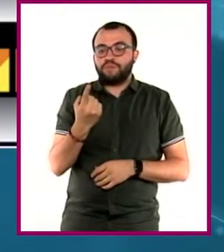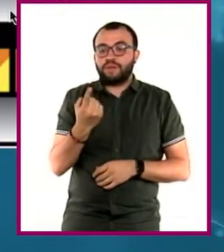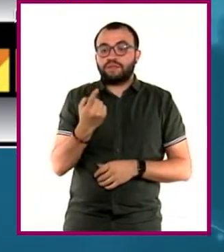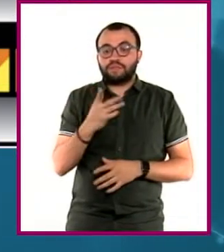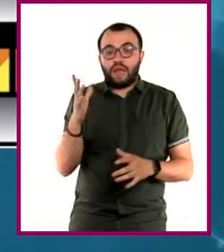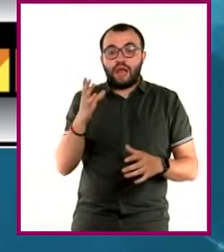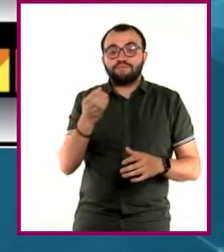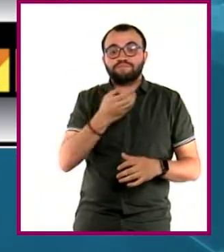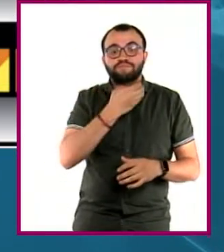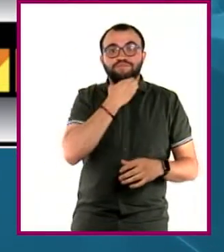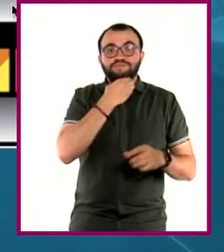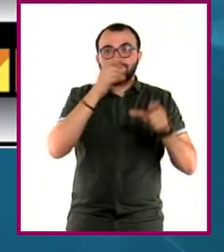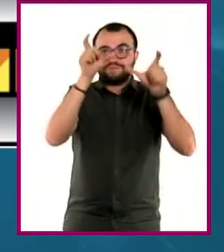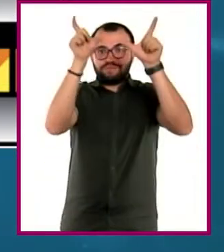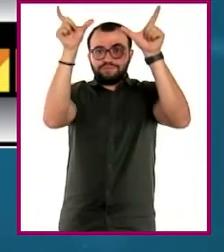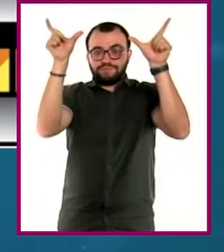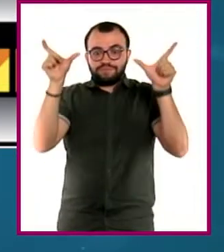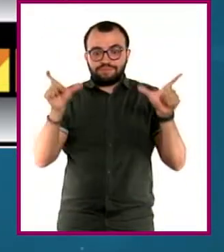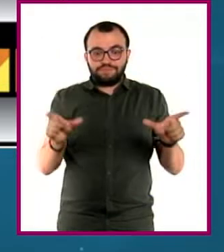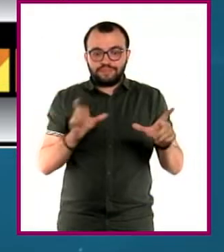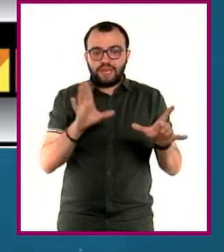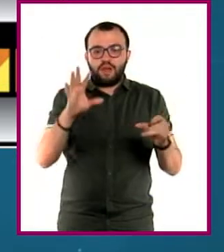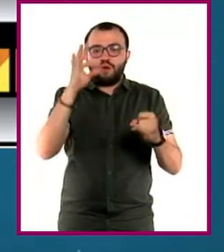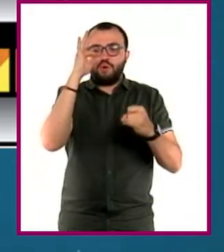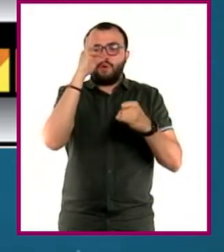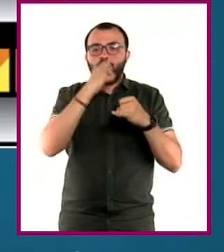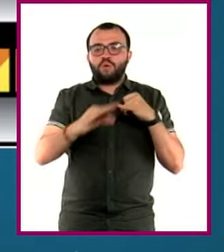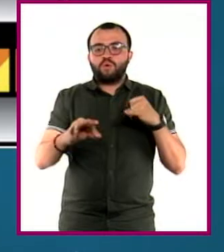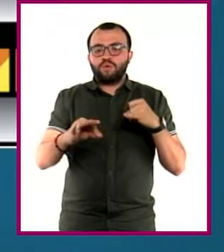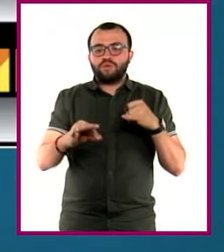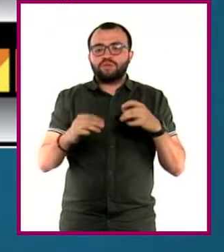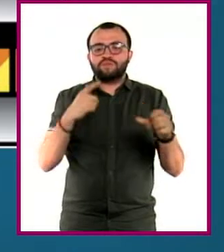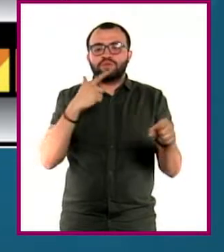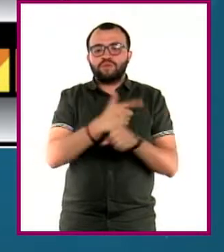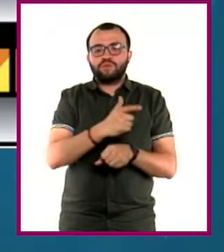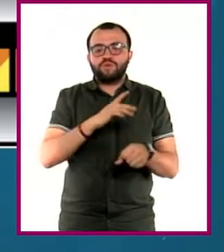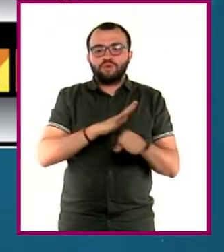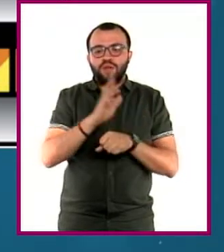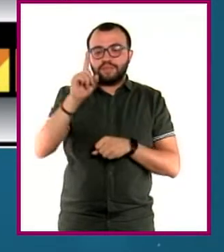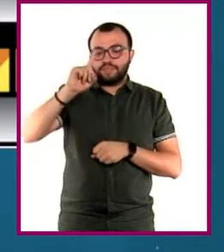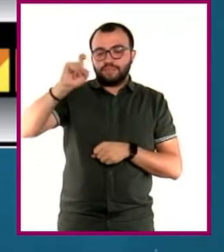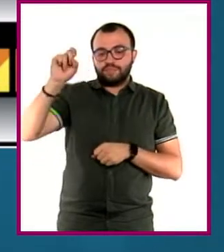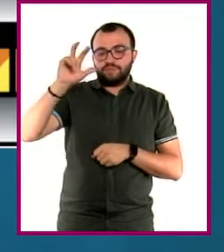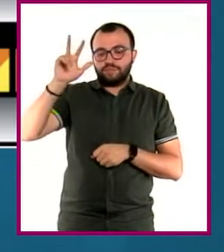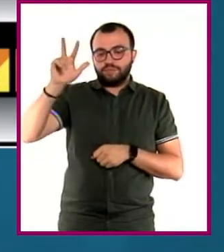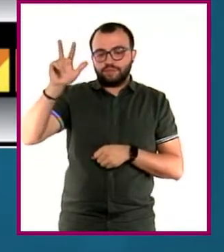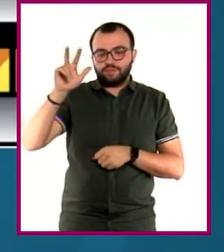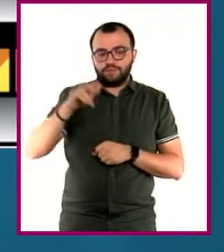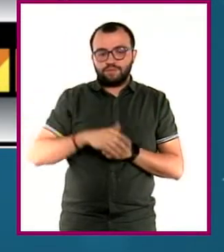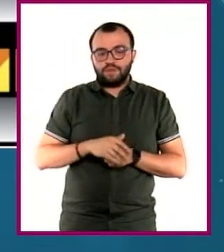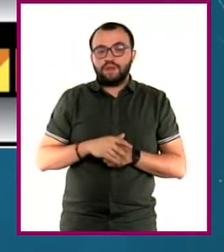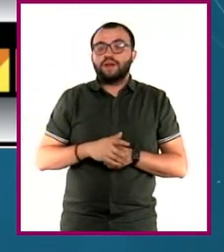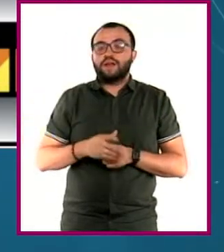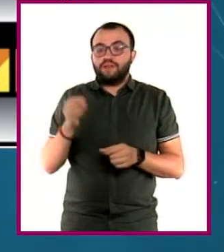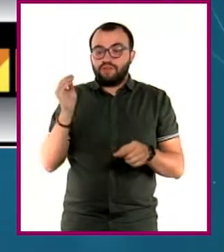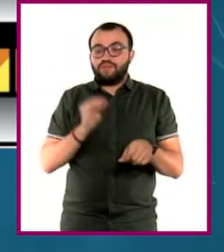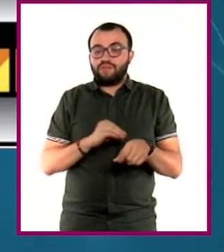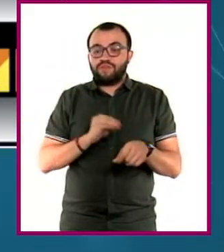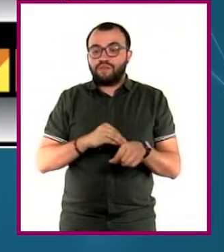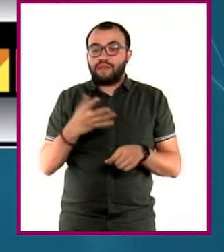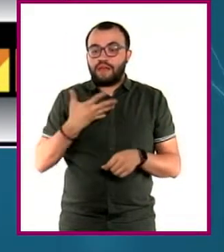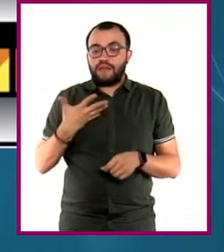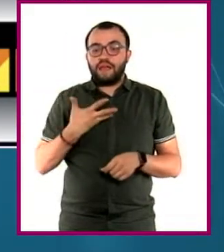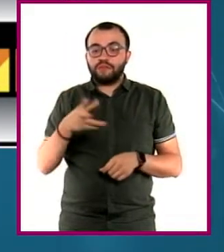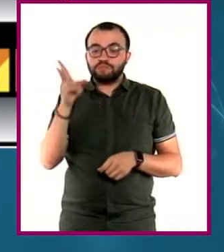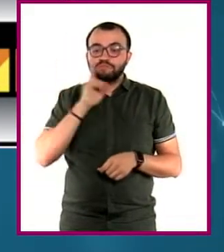llenamos la tabla periódica de los elementos, el último elemento que se descubrió fue el 118, pues todavía existen